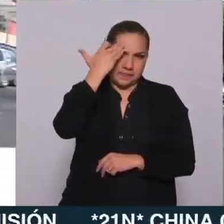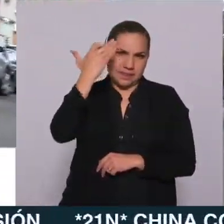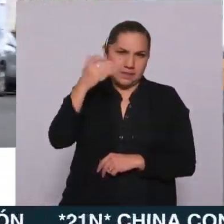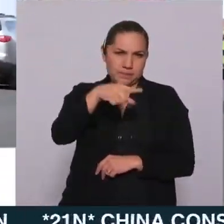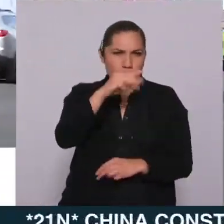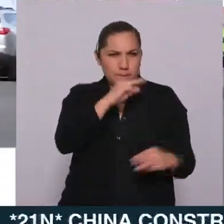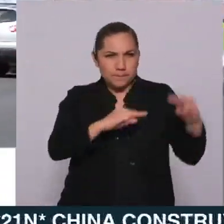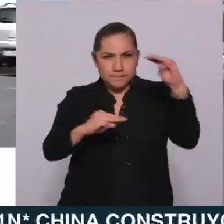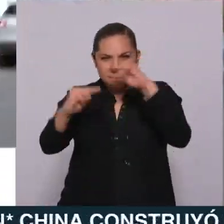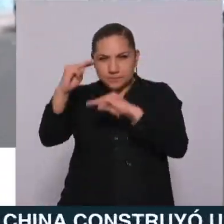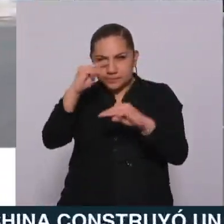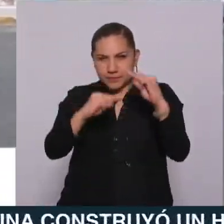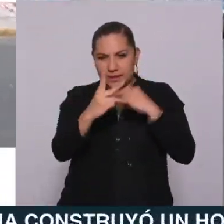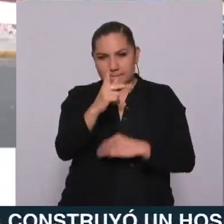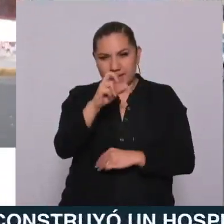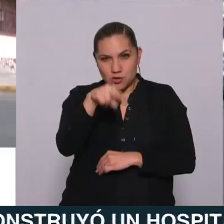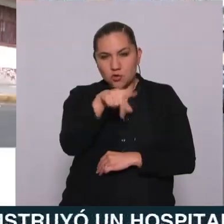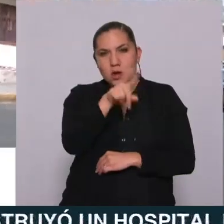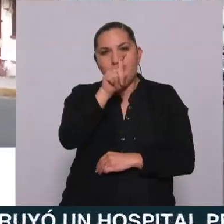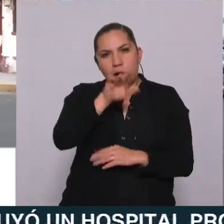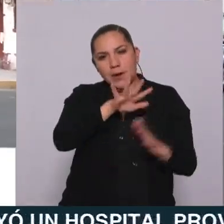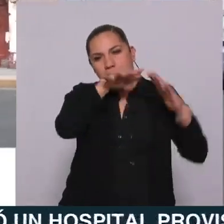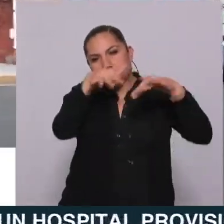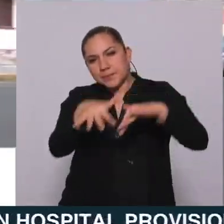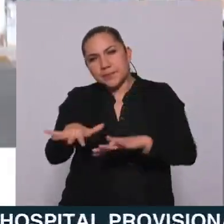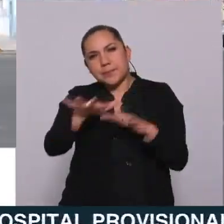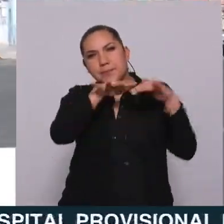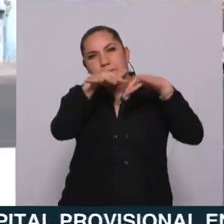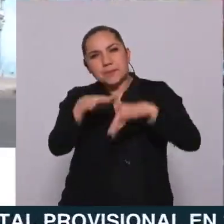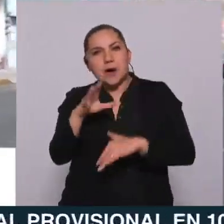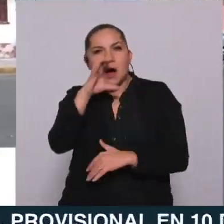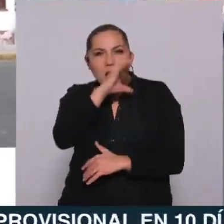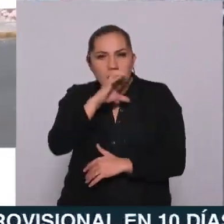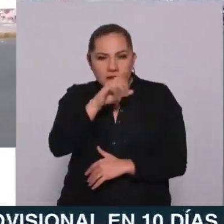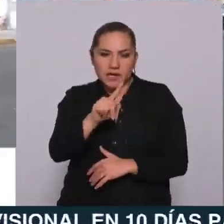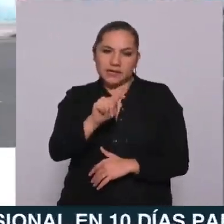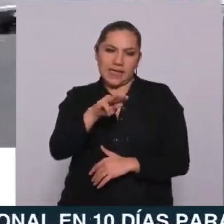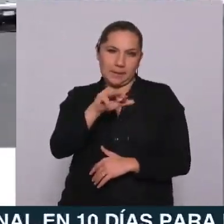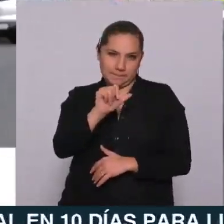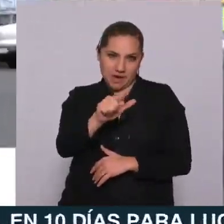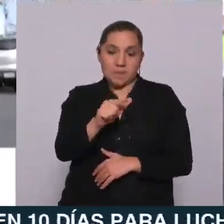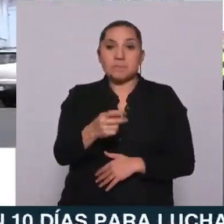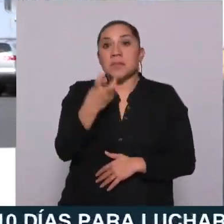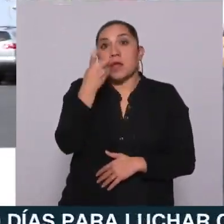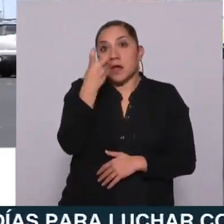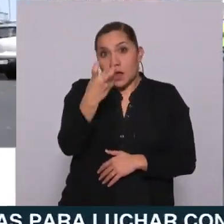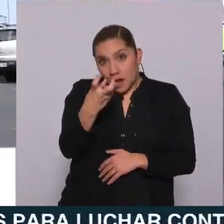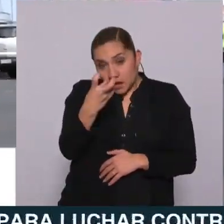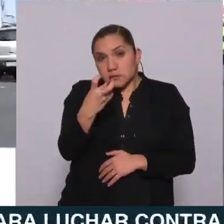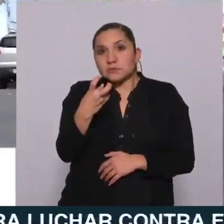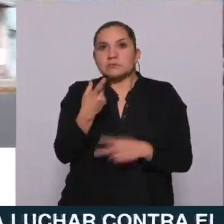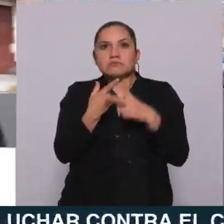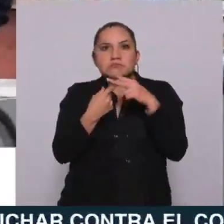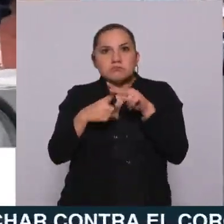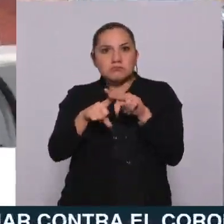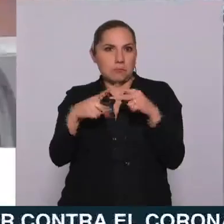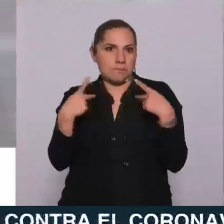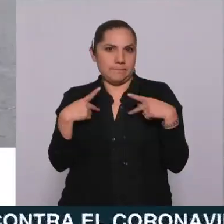Y entonces ese tranvía era para eso, y entonces ya después empezaron a surgir esas